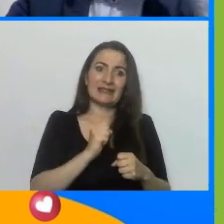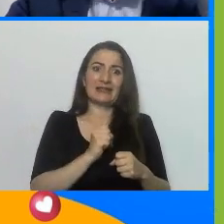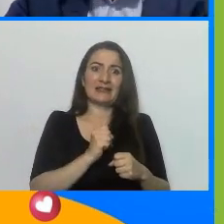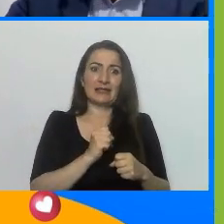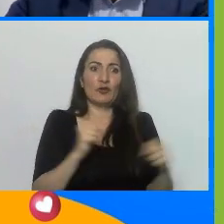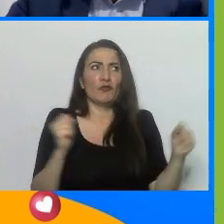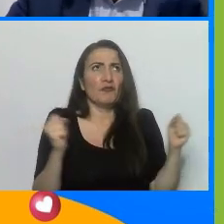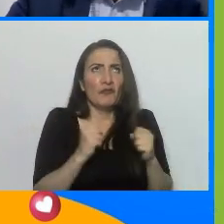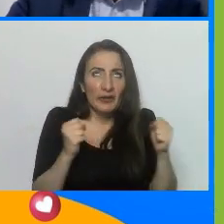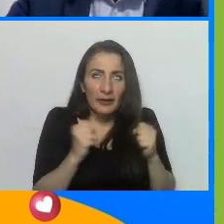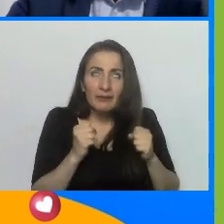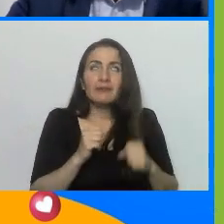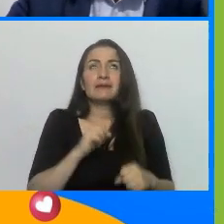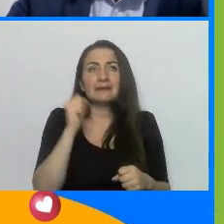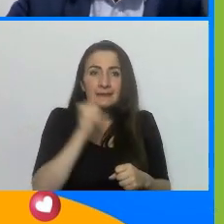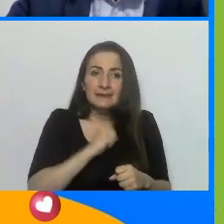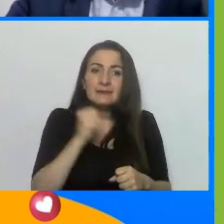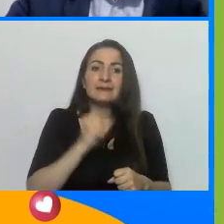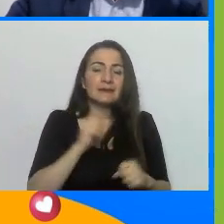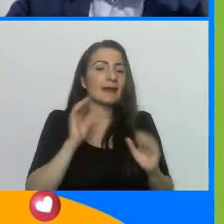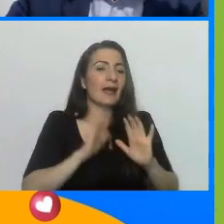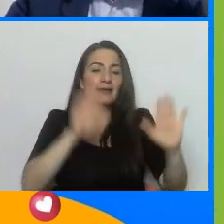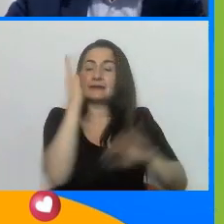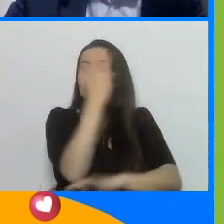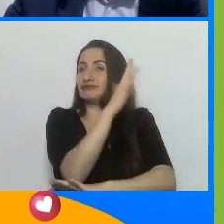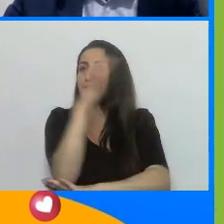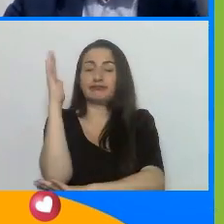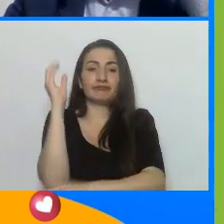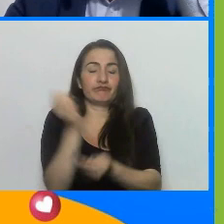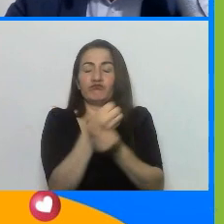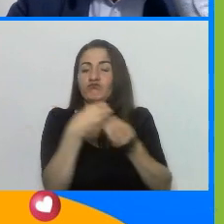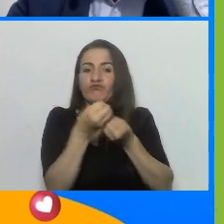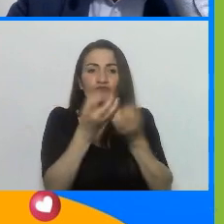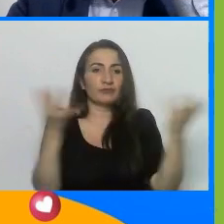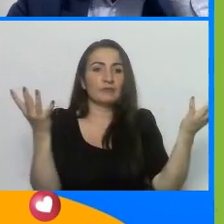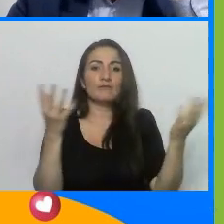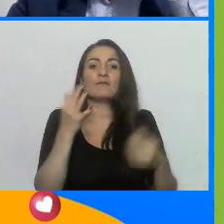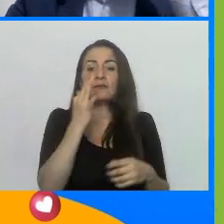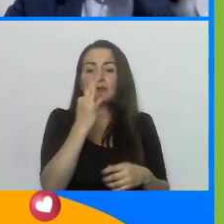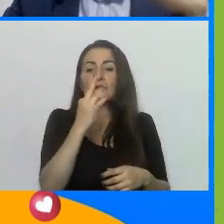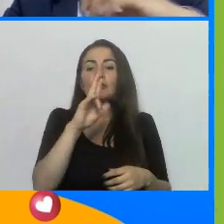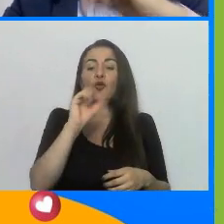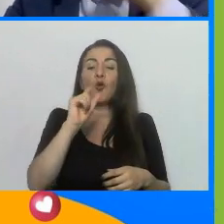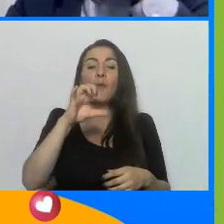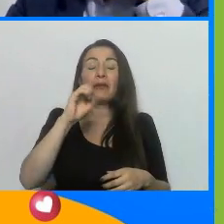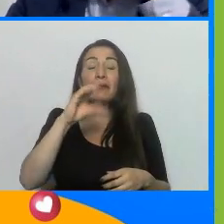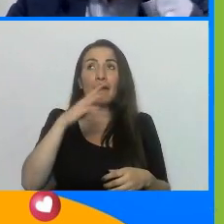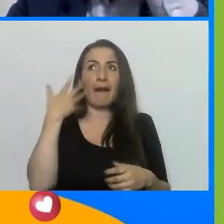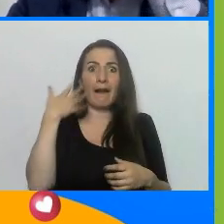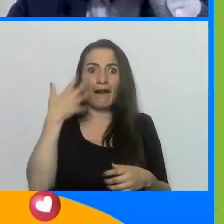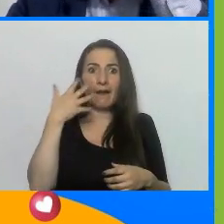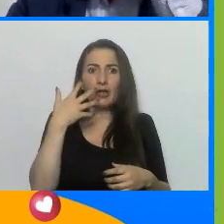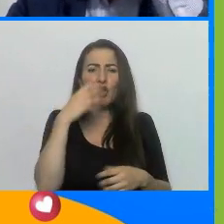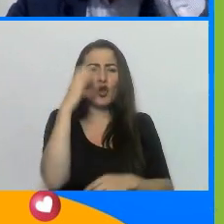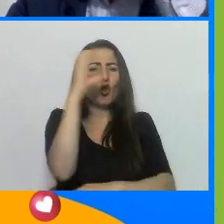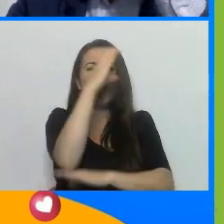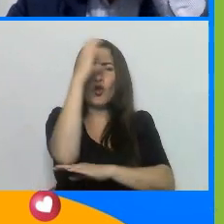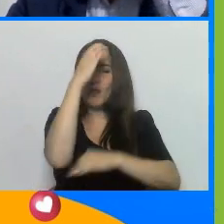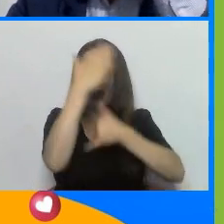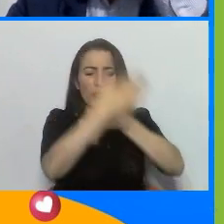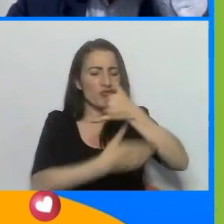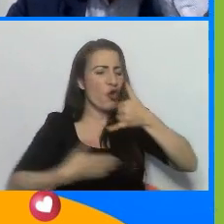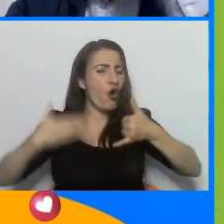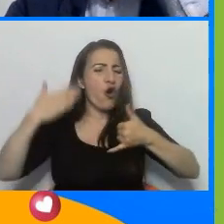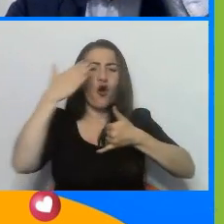este frío, pues sí, es tropical. ¿Sí? Y obviamente, al ser Colombia, todo un país que está en la